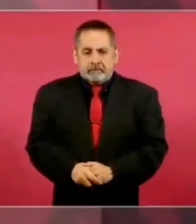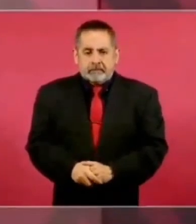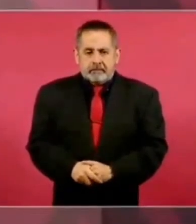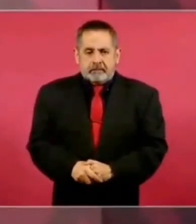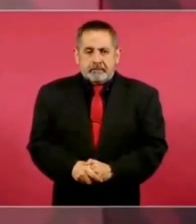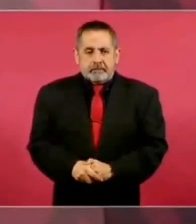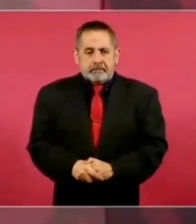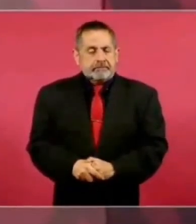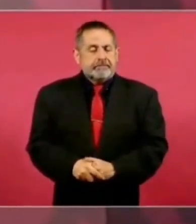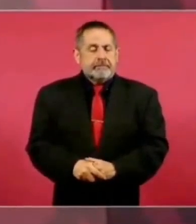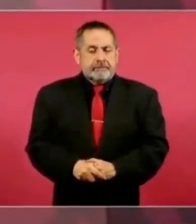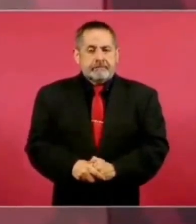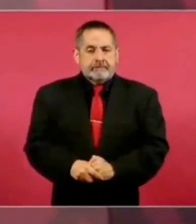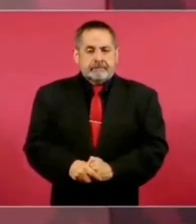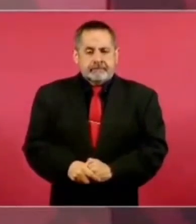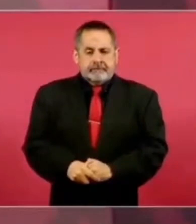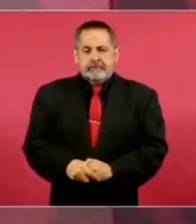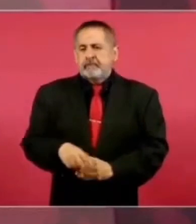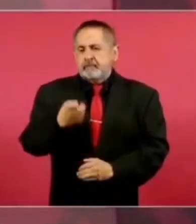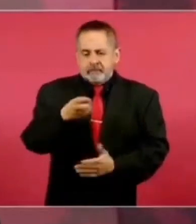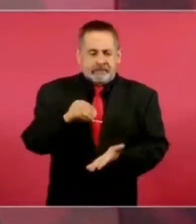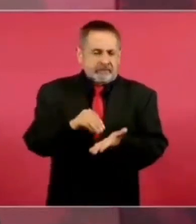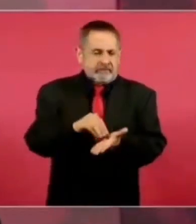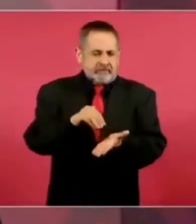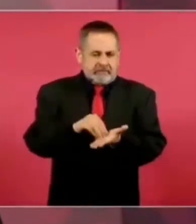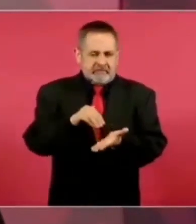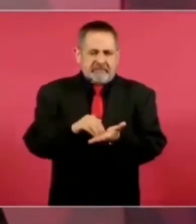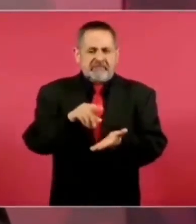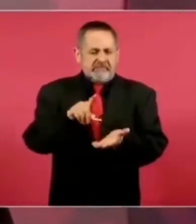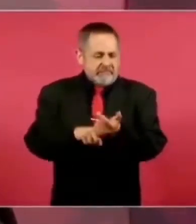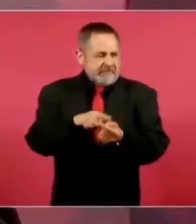Entonces, hay todavía